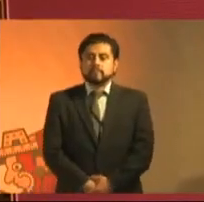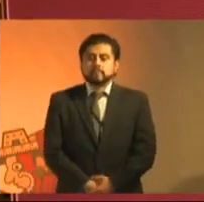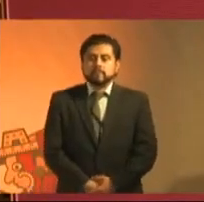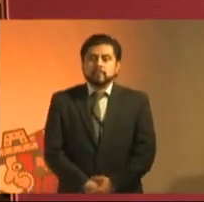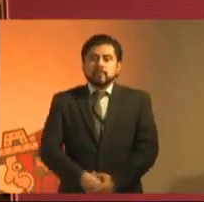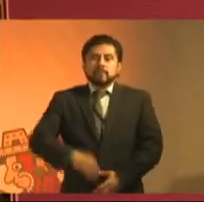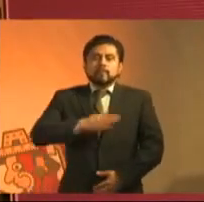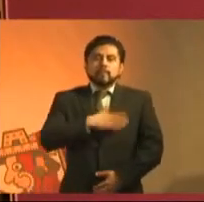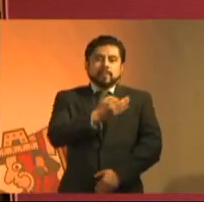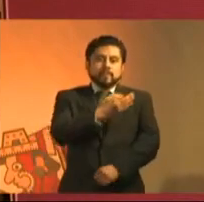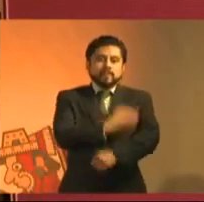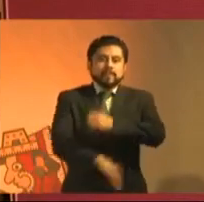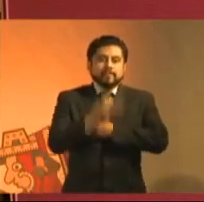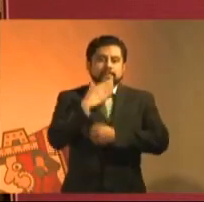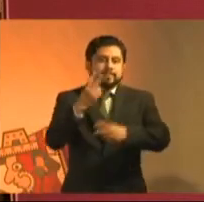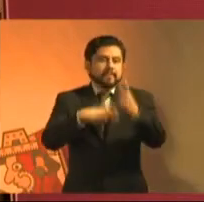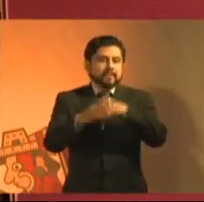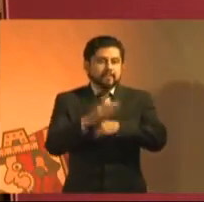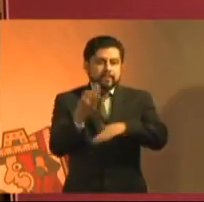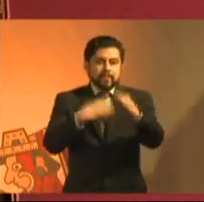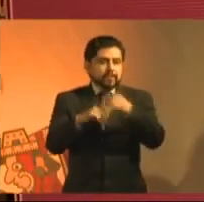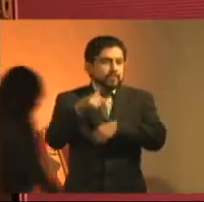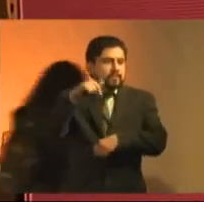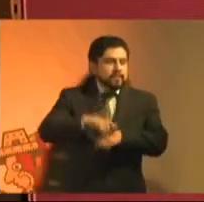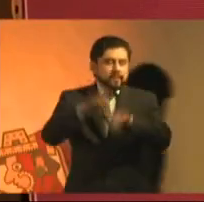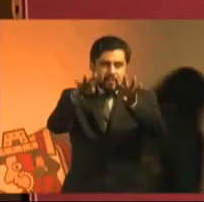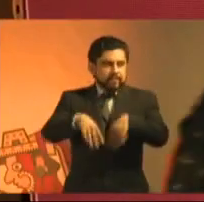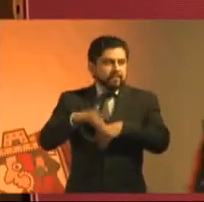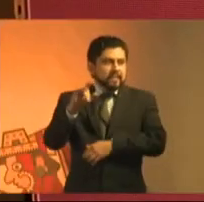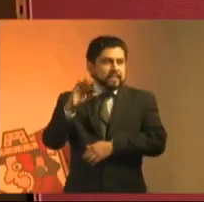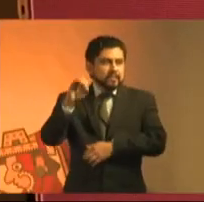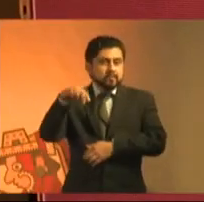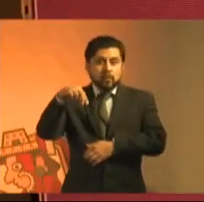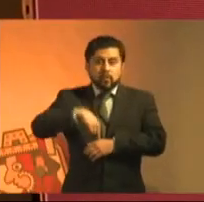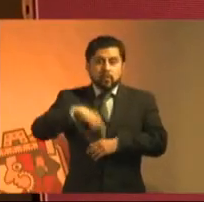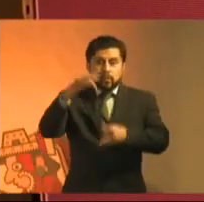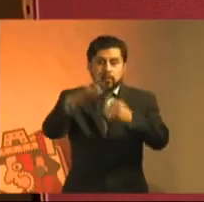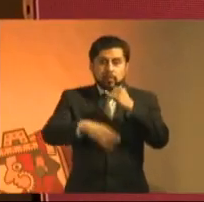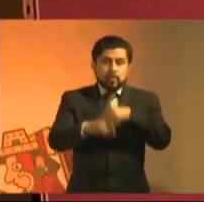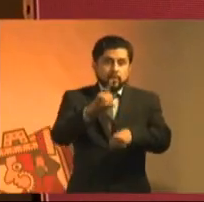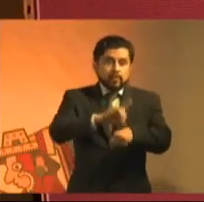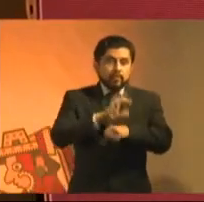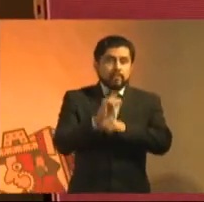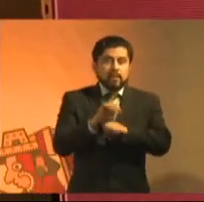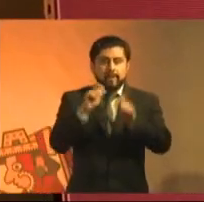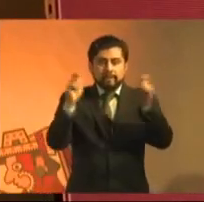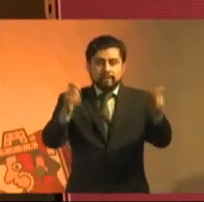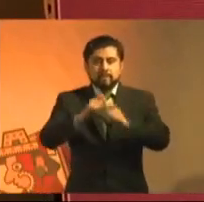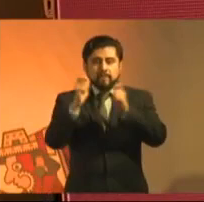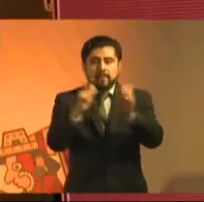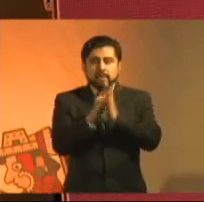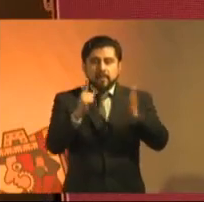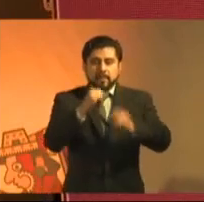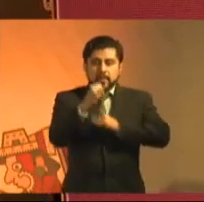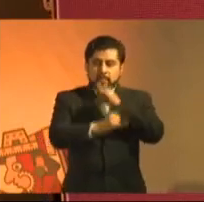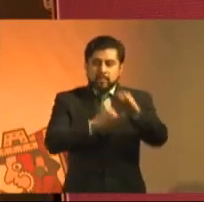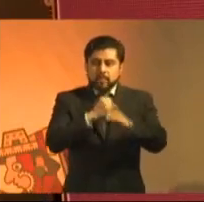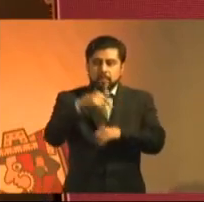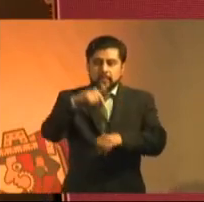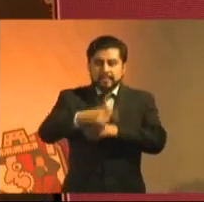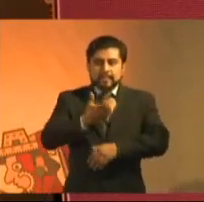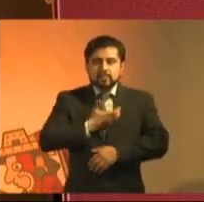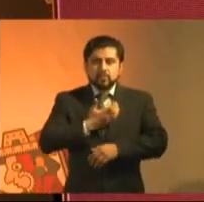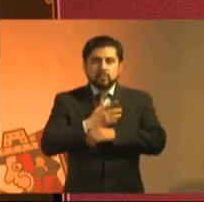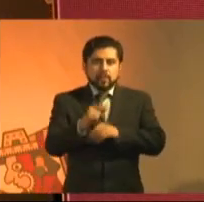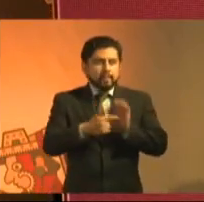muy buenas tardes bienvenidos al foro francisco haghenbeck en este el último día de la feria internacional del libro del zócalo con una presentación muy